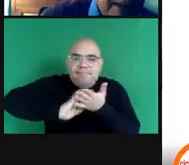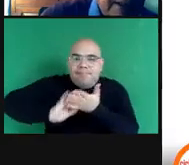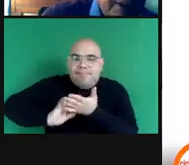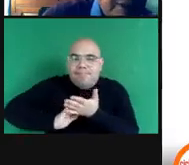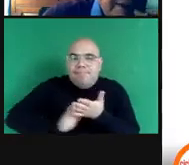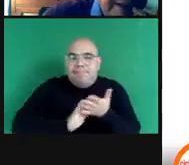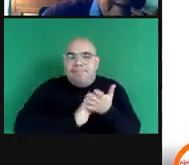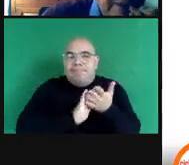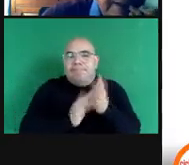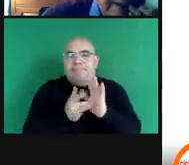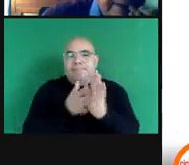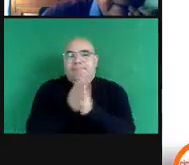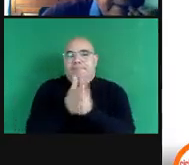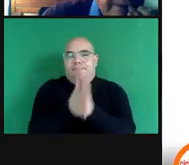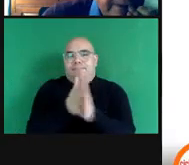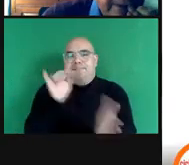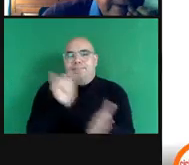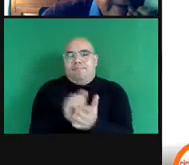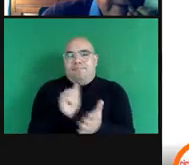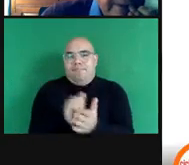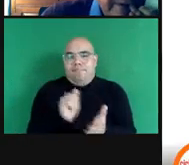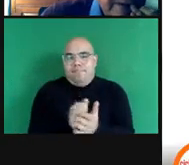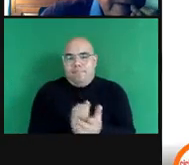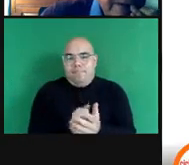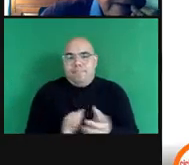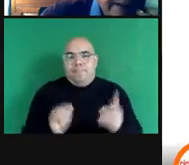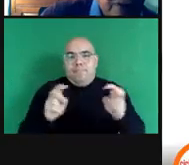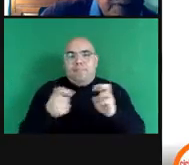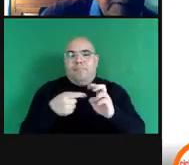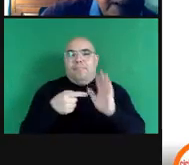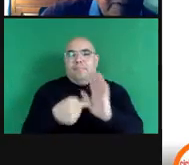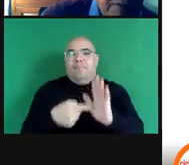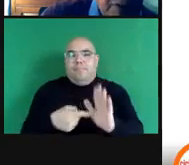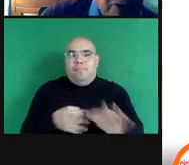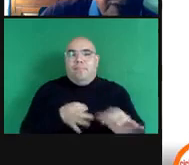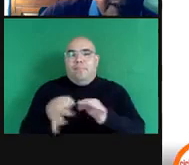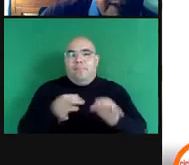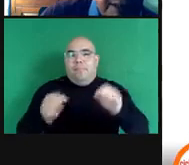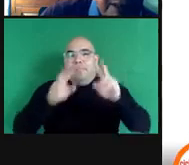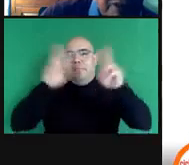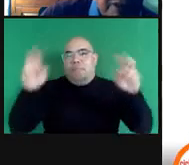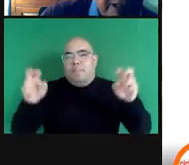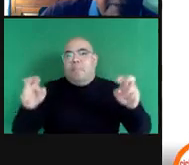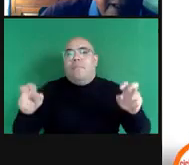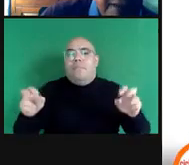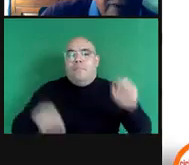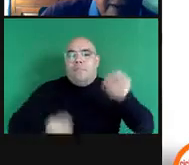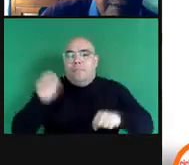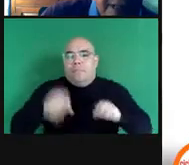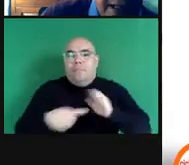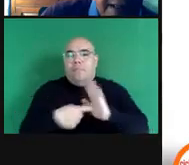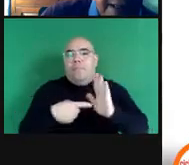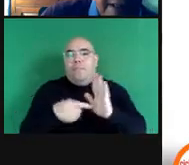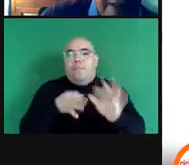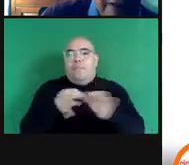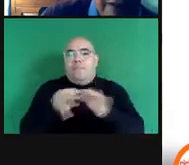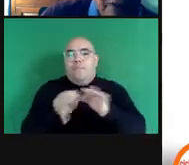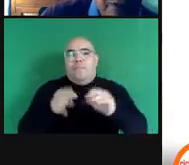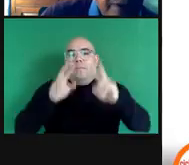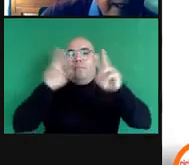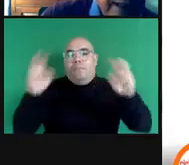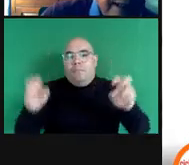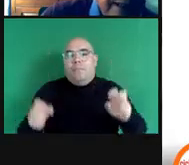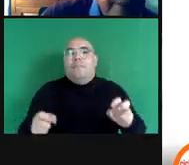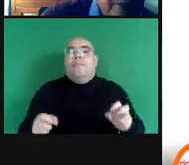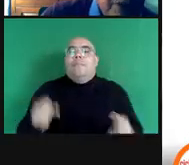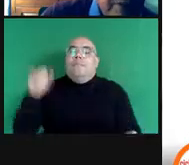fuerza de la adhesión de esa incrustación. ¿Sí? En superficies muy porosas, residuos de la pintura penetran dentro de la